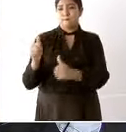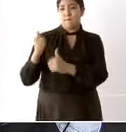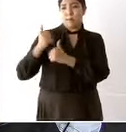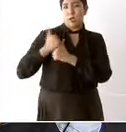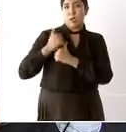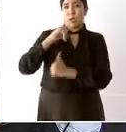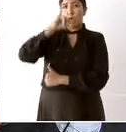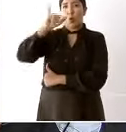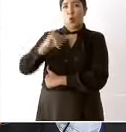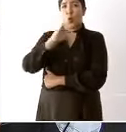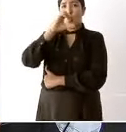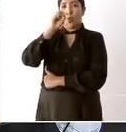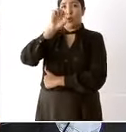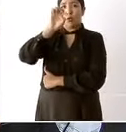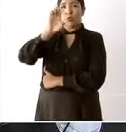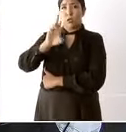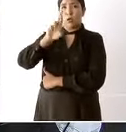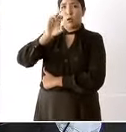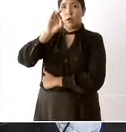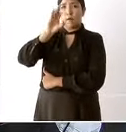Durán.